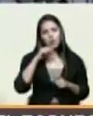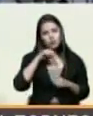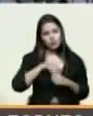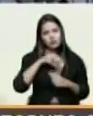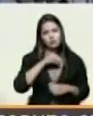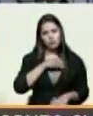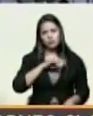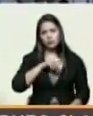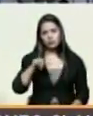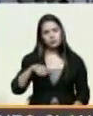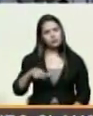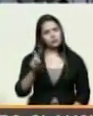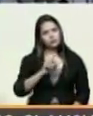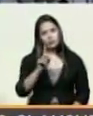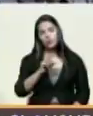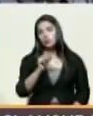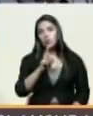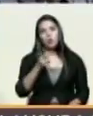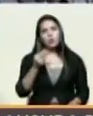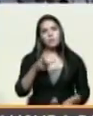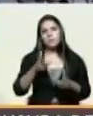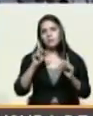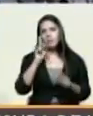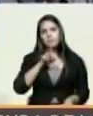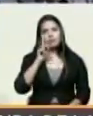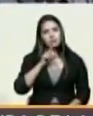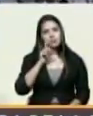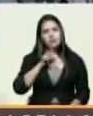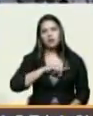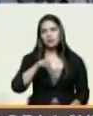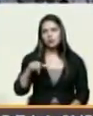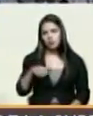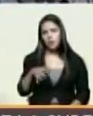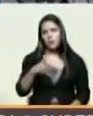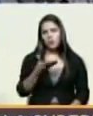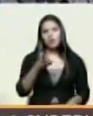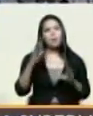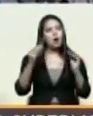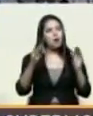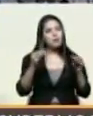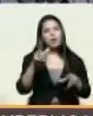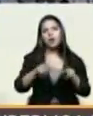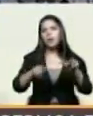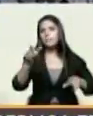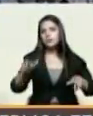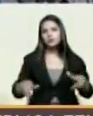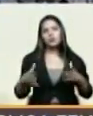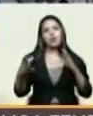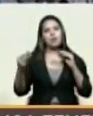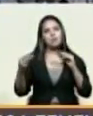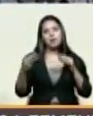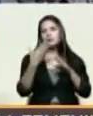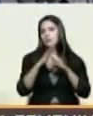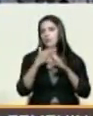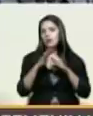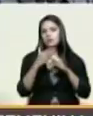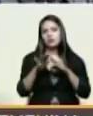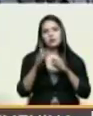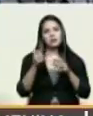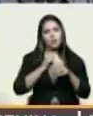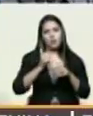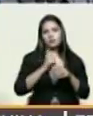nosotros. No permitamos que la mentira se apodere de nosotros. Seamos capaces de hablarle a nuestros compañeros, independientemente como